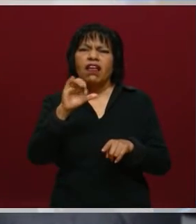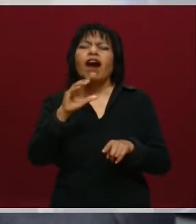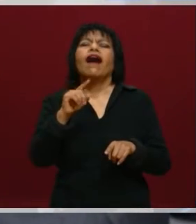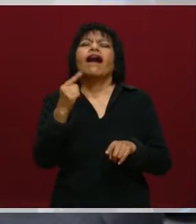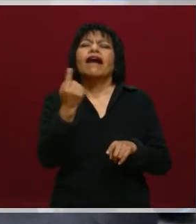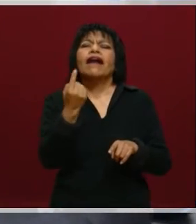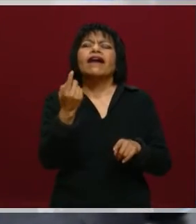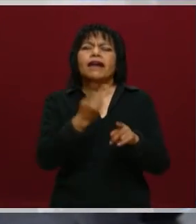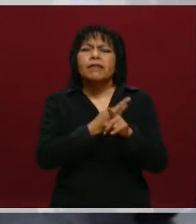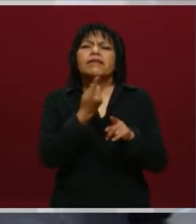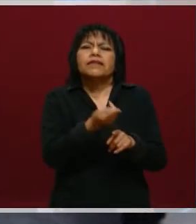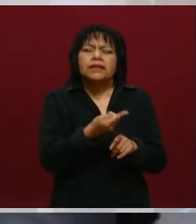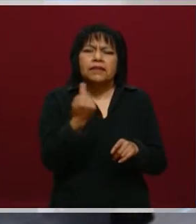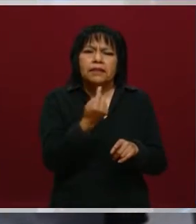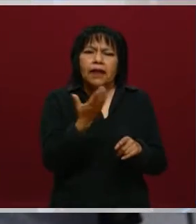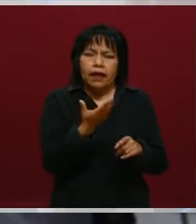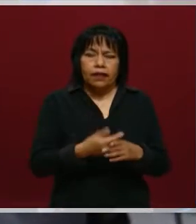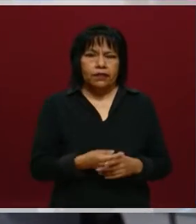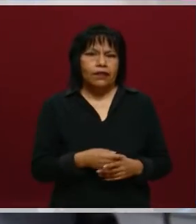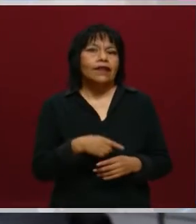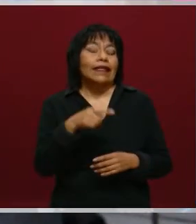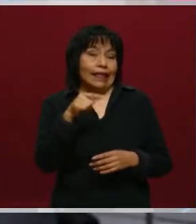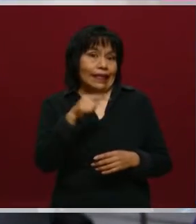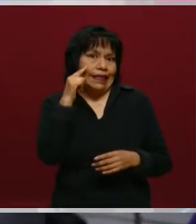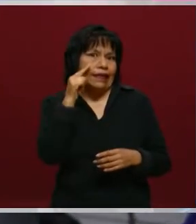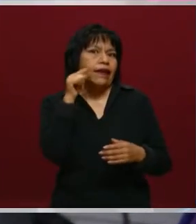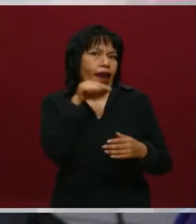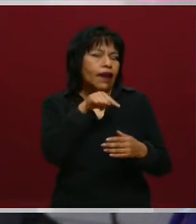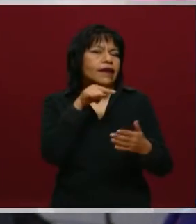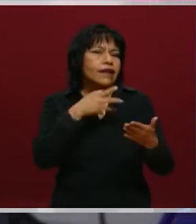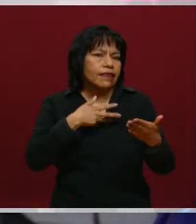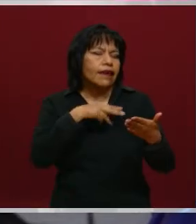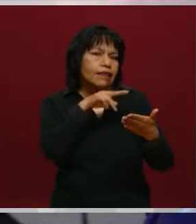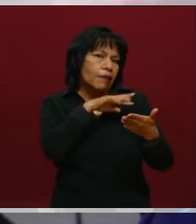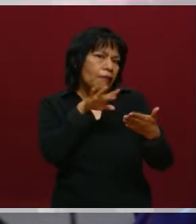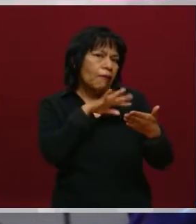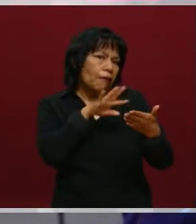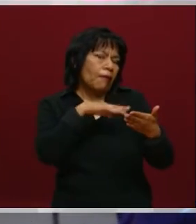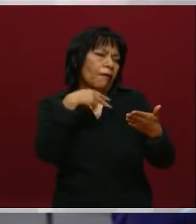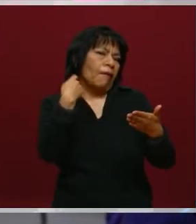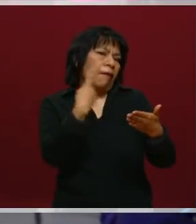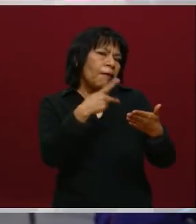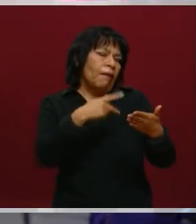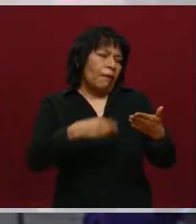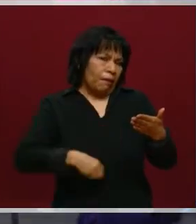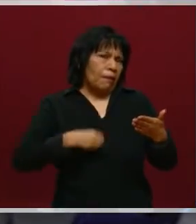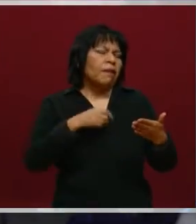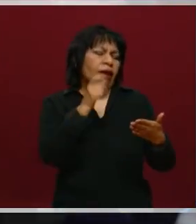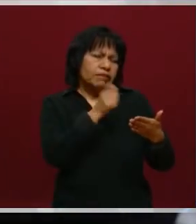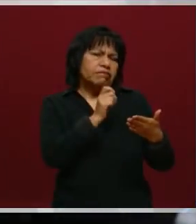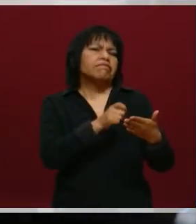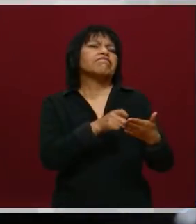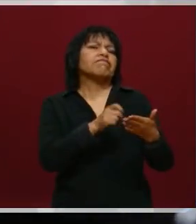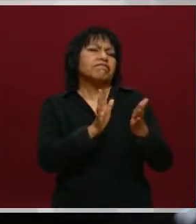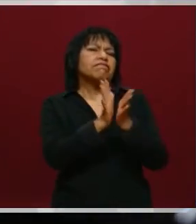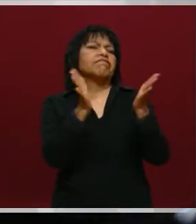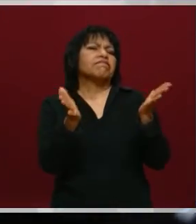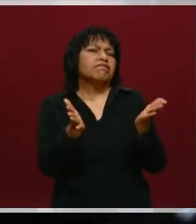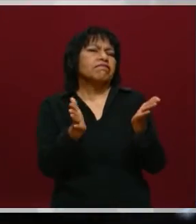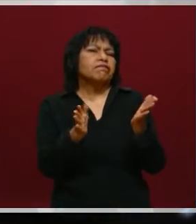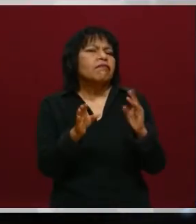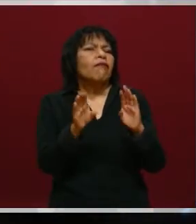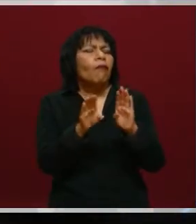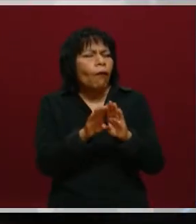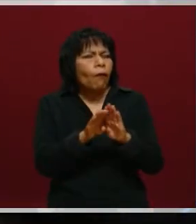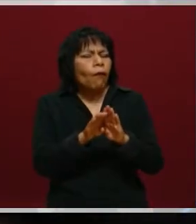esta cartilla ética y enterarse de qué fue lo que ella hizo que significó la participación de natalia